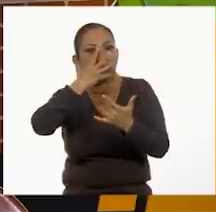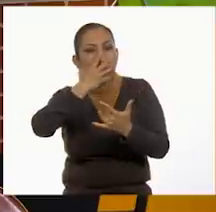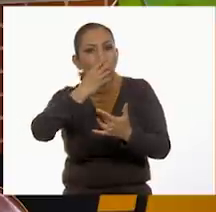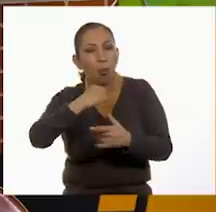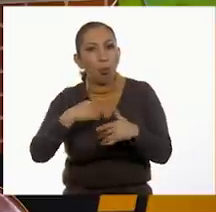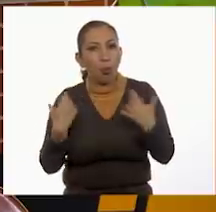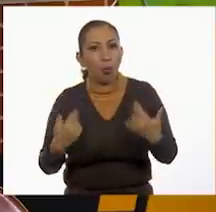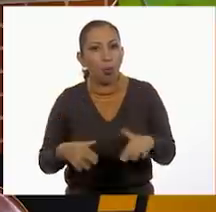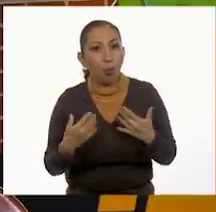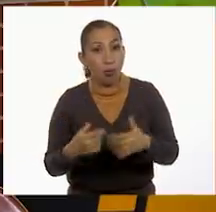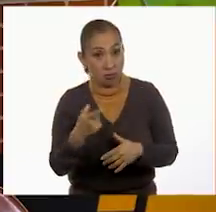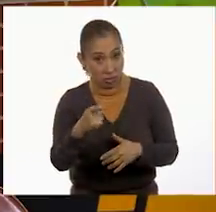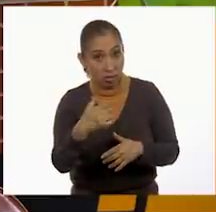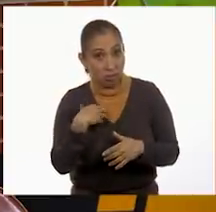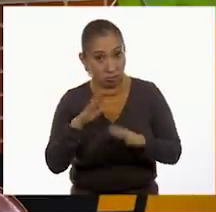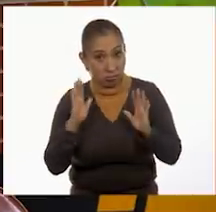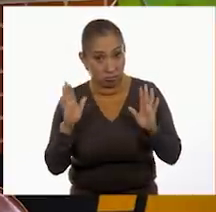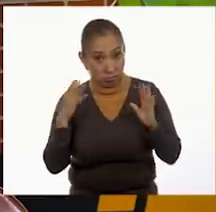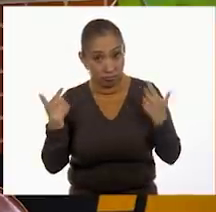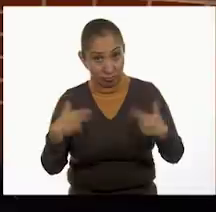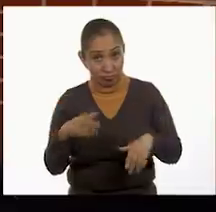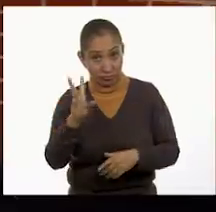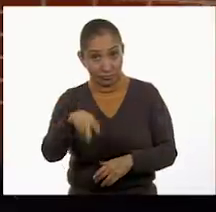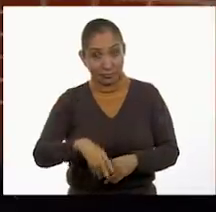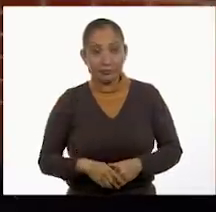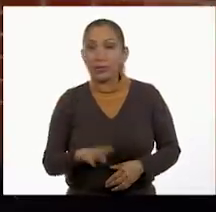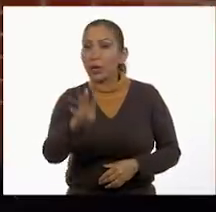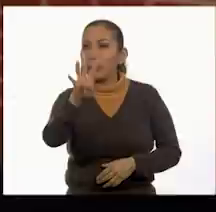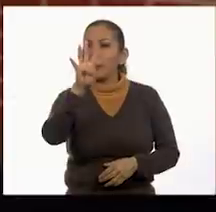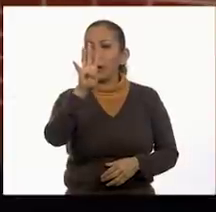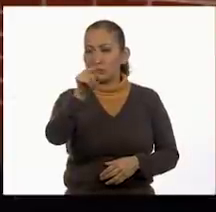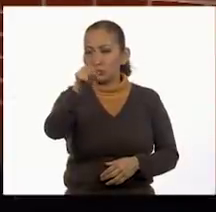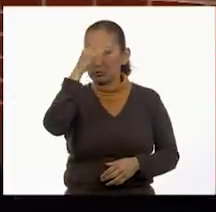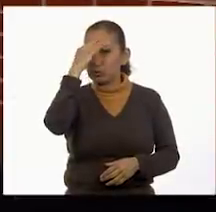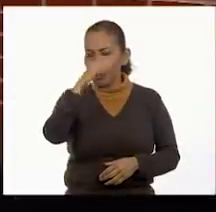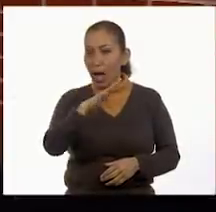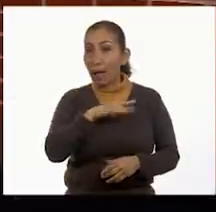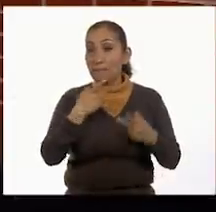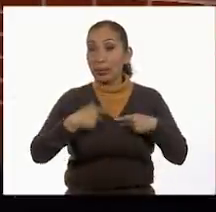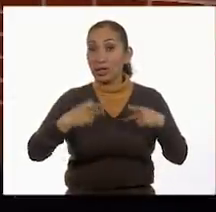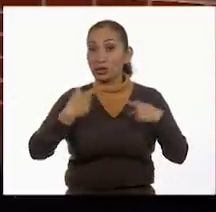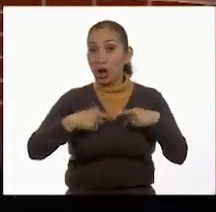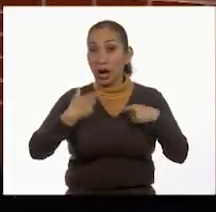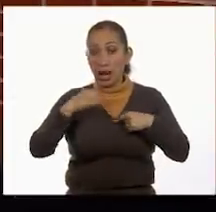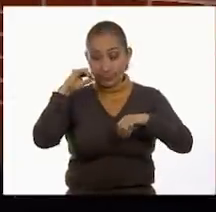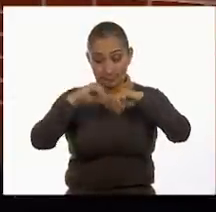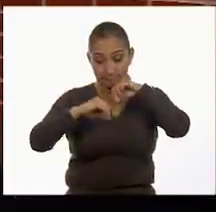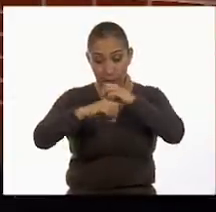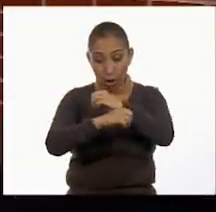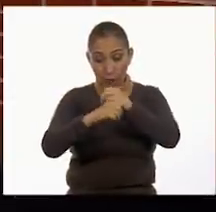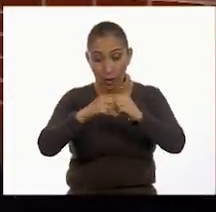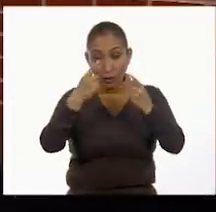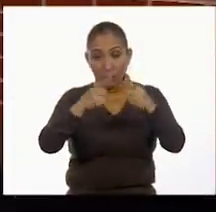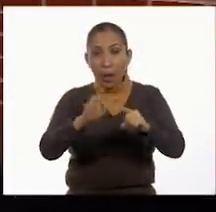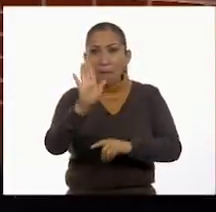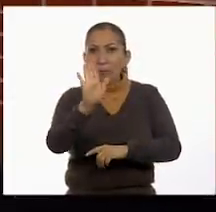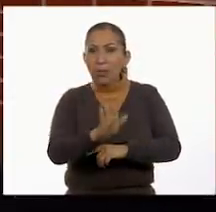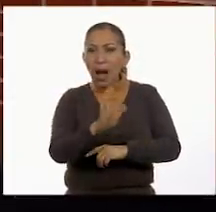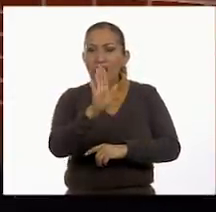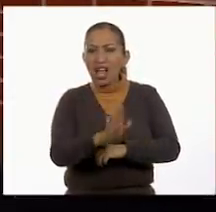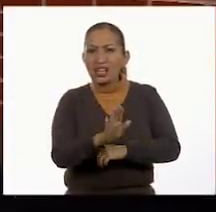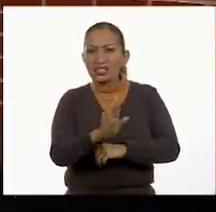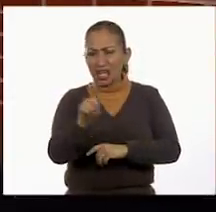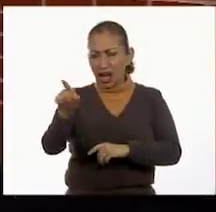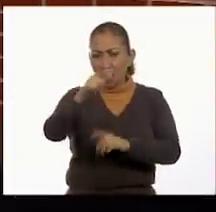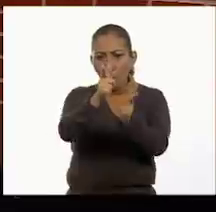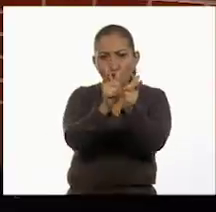hipnóticas. Es sorprendente, ¿no? 4. ¿Sabías que hay personas que construyen instrumentos que simulan a